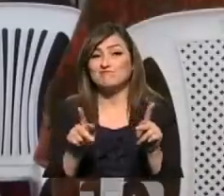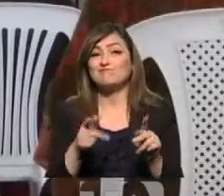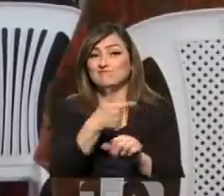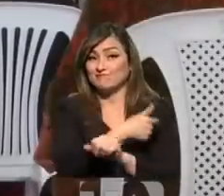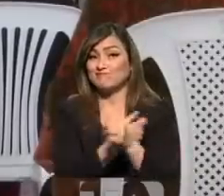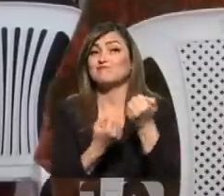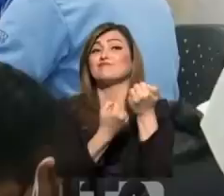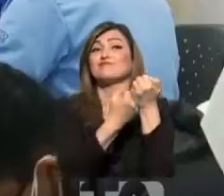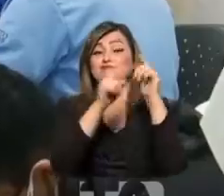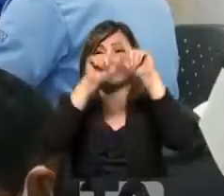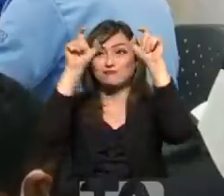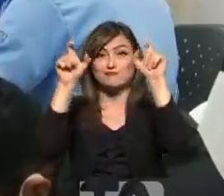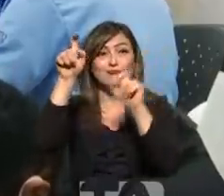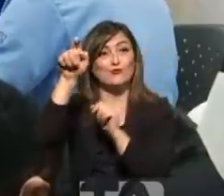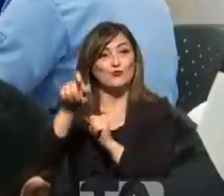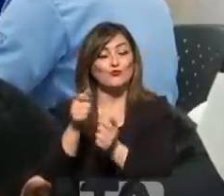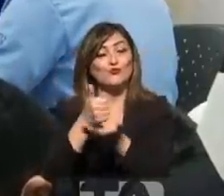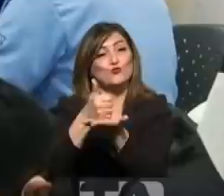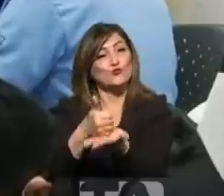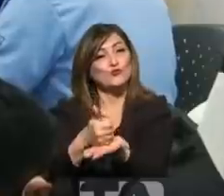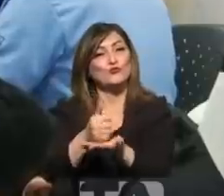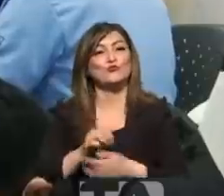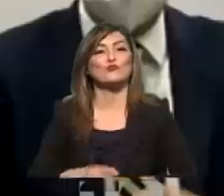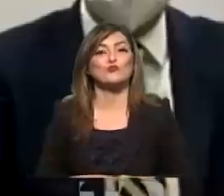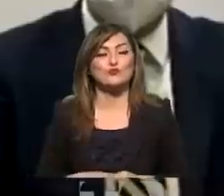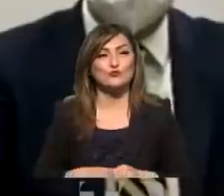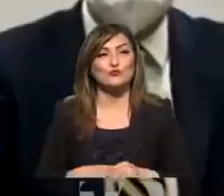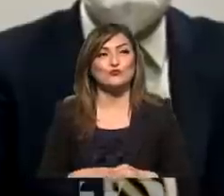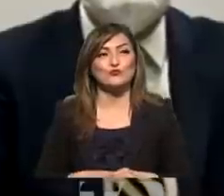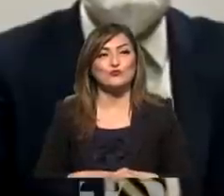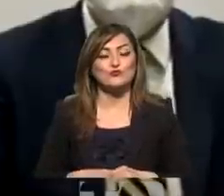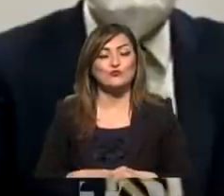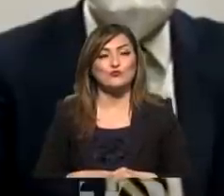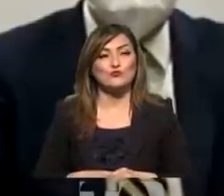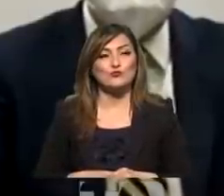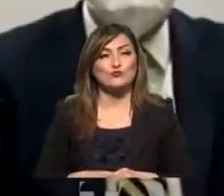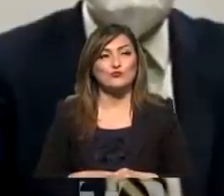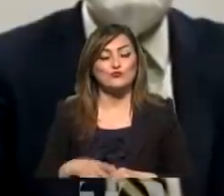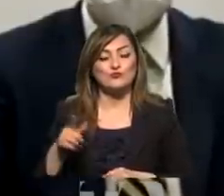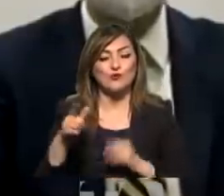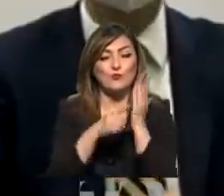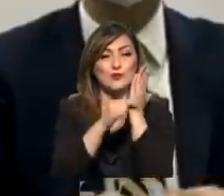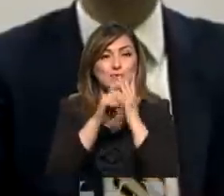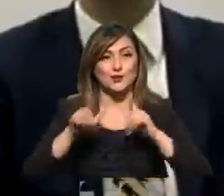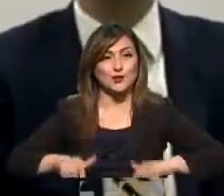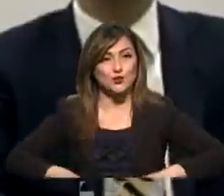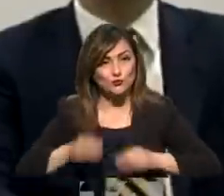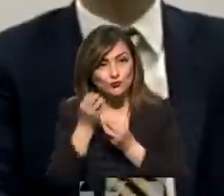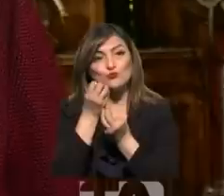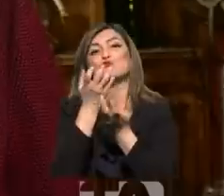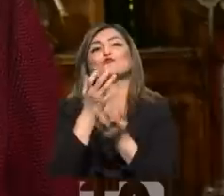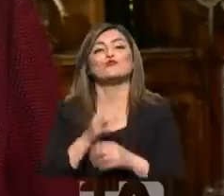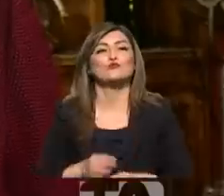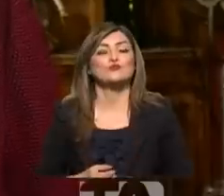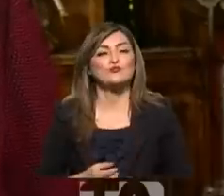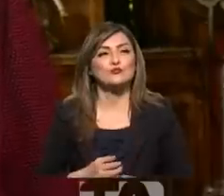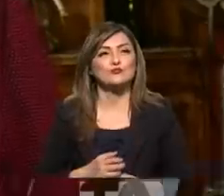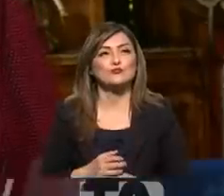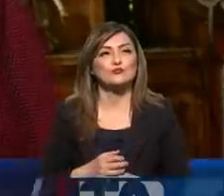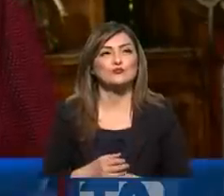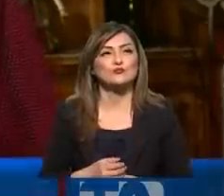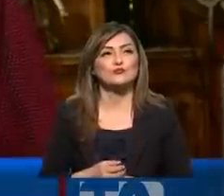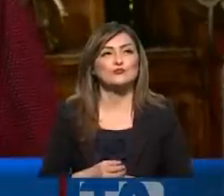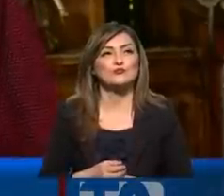para apoyar a las empresas que necesiten ayuda para conformar los conglomerados, como anunció el Ministerio de Salud Pública. Y se está mirando